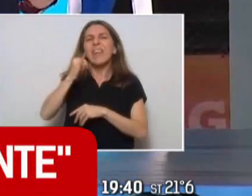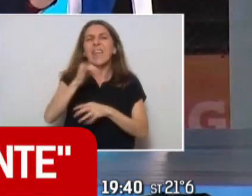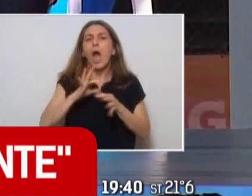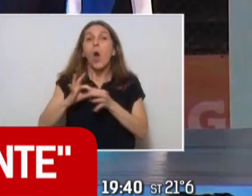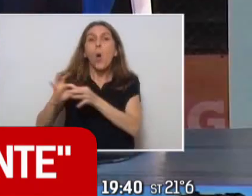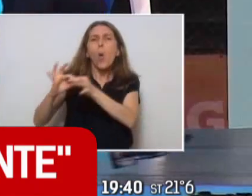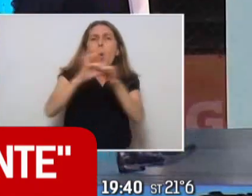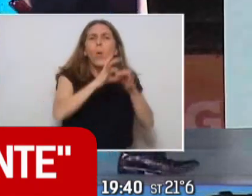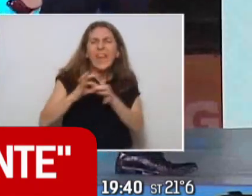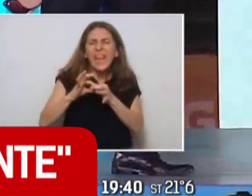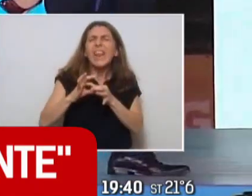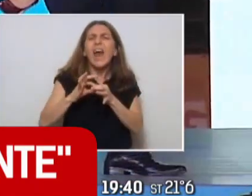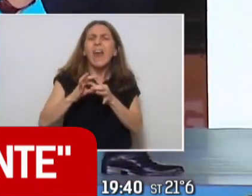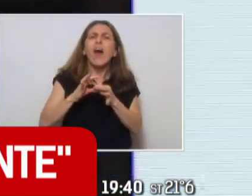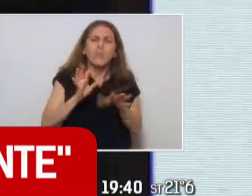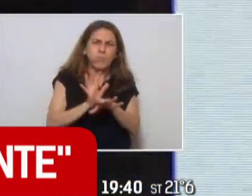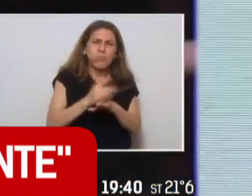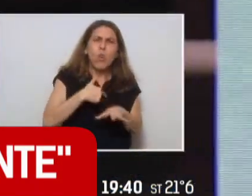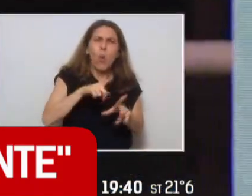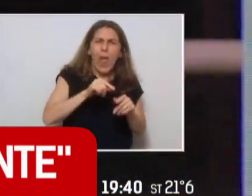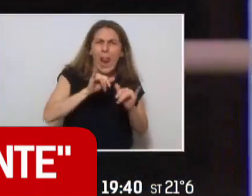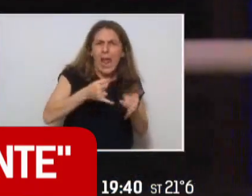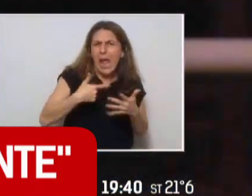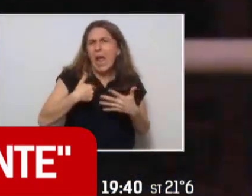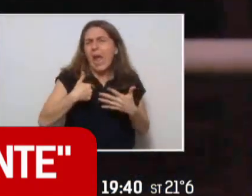no debe dolernos, debe ponernos felices,